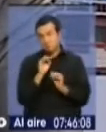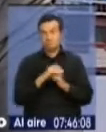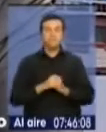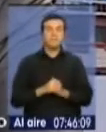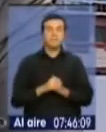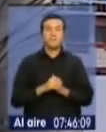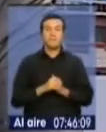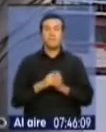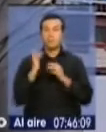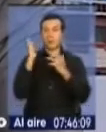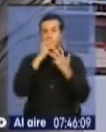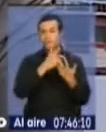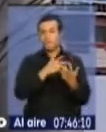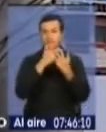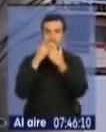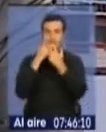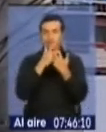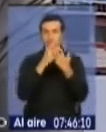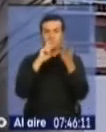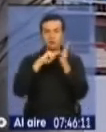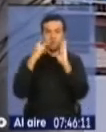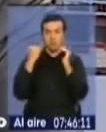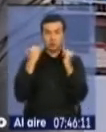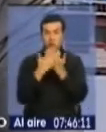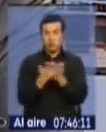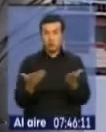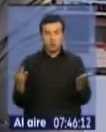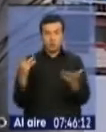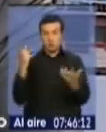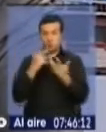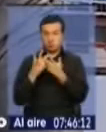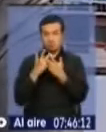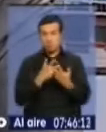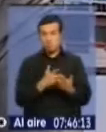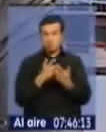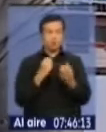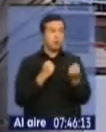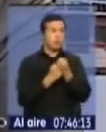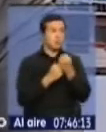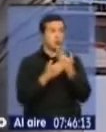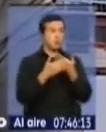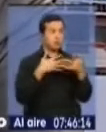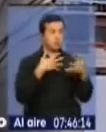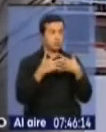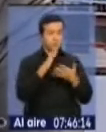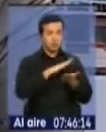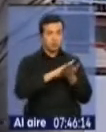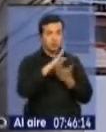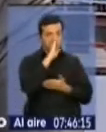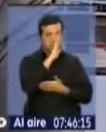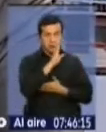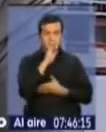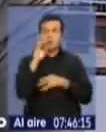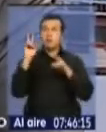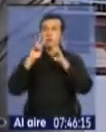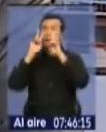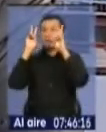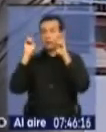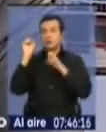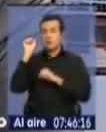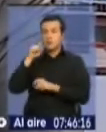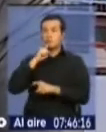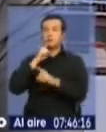se acopla mejor a las estructuras tecnológicas actuales. ¿Contribuye, verdad?, a la transparencia? Contribuye a la transparencia en función de que